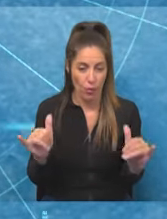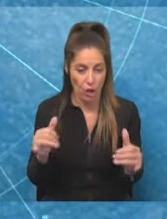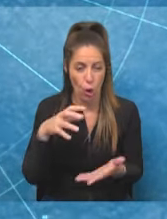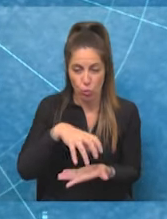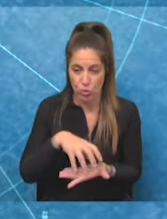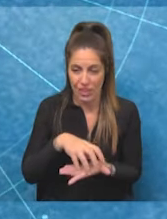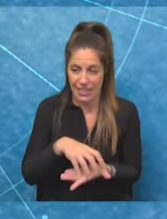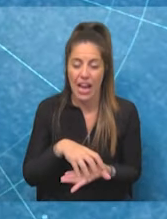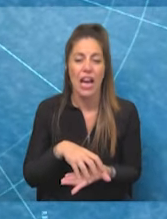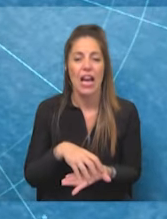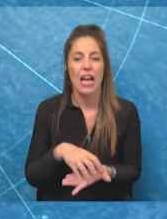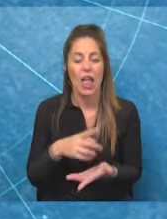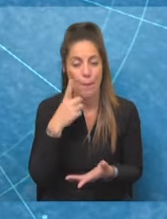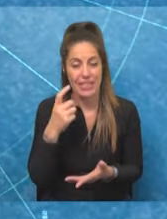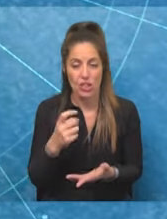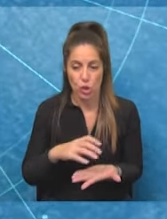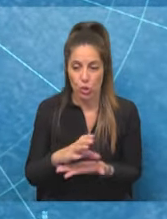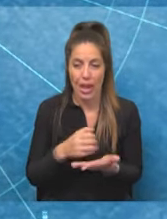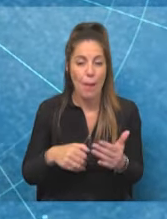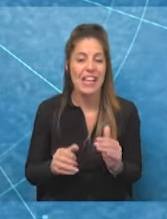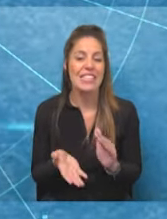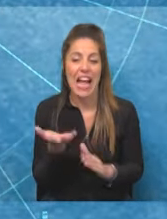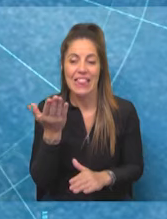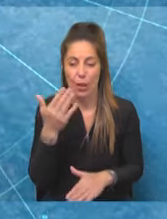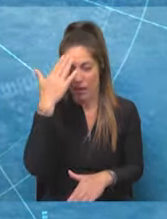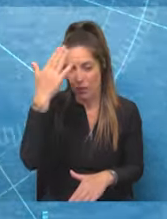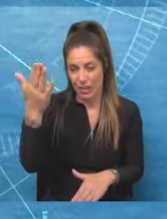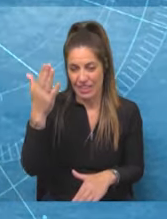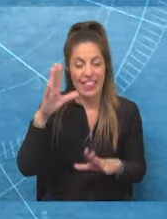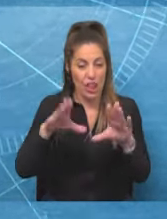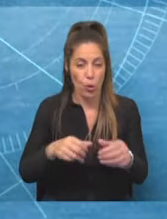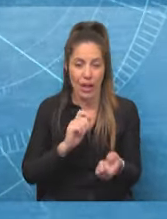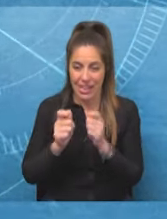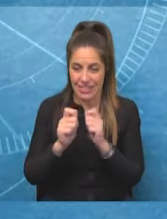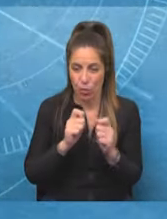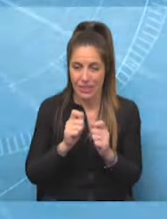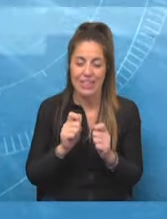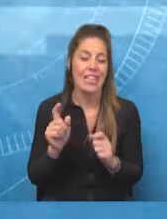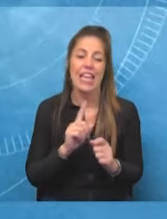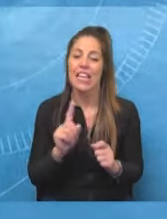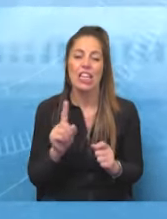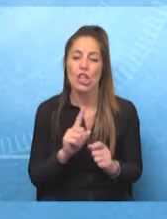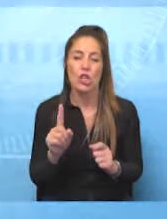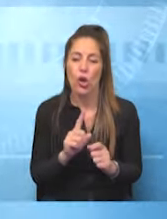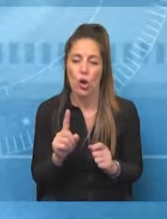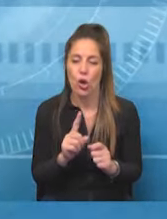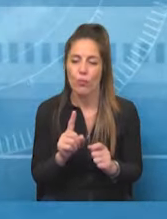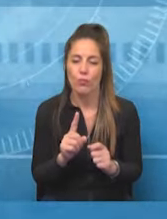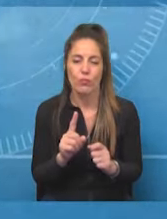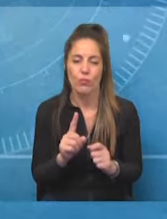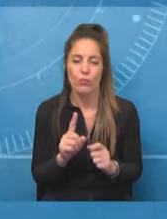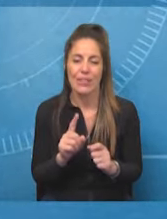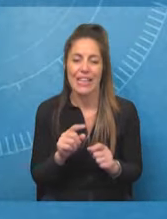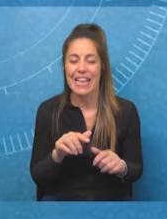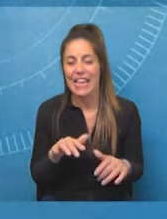usina eh fue la más alta para el frente amplio de todas las encuestas y no bueno